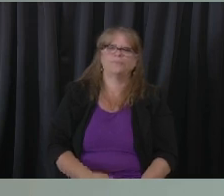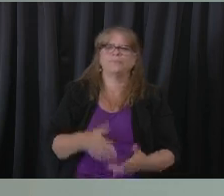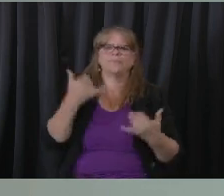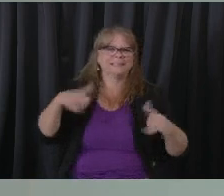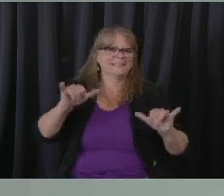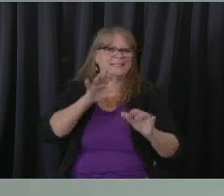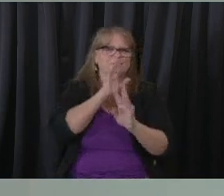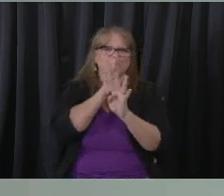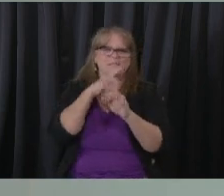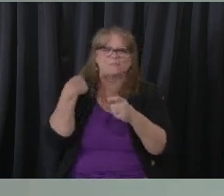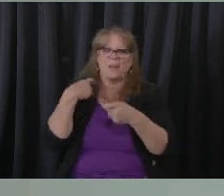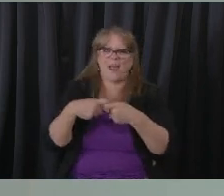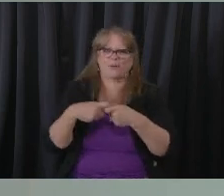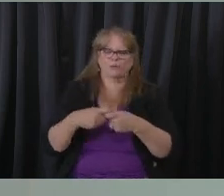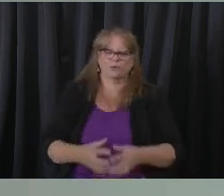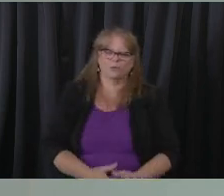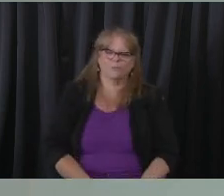nuevamente?